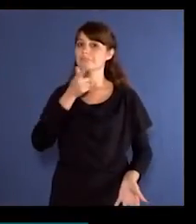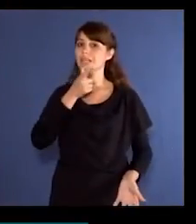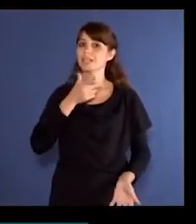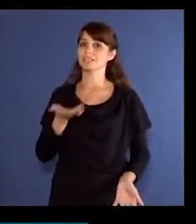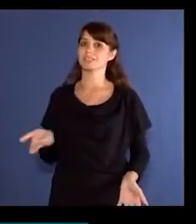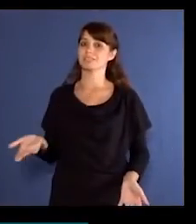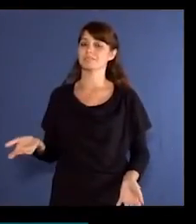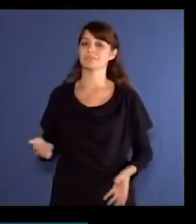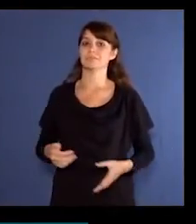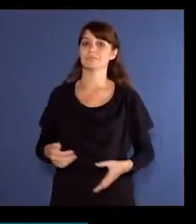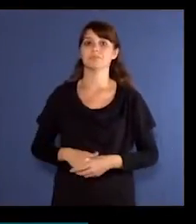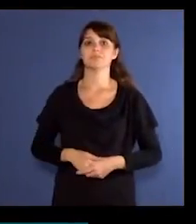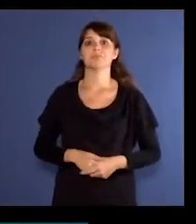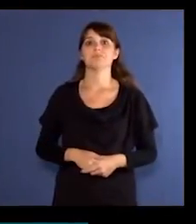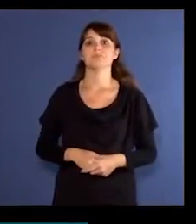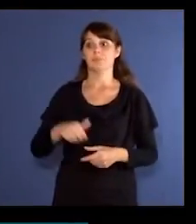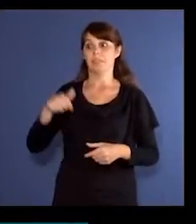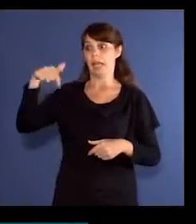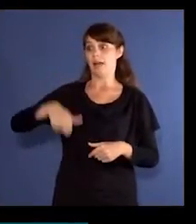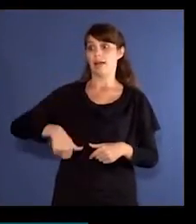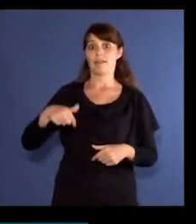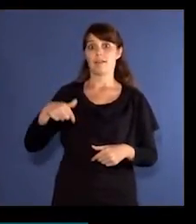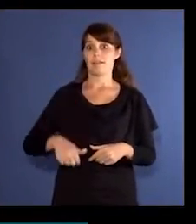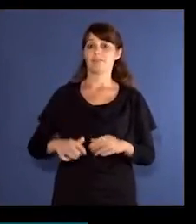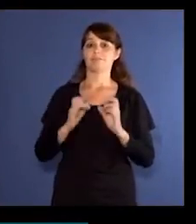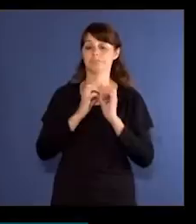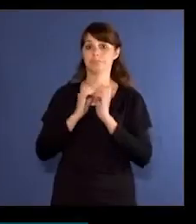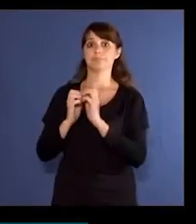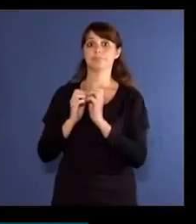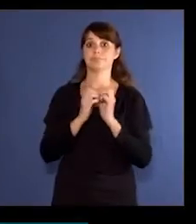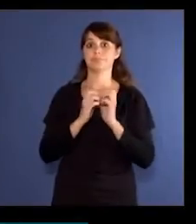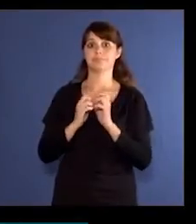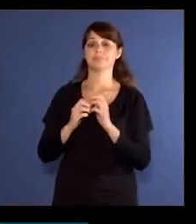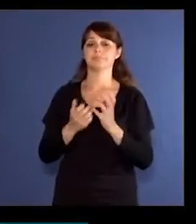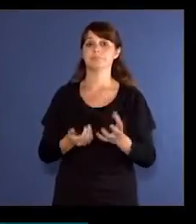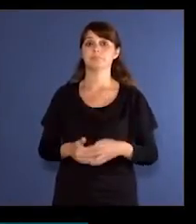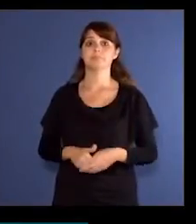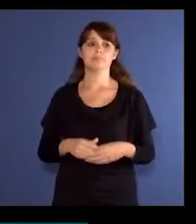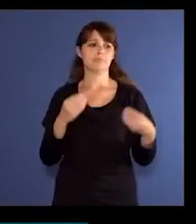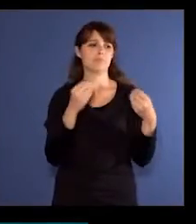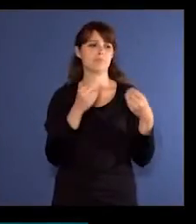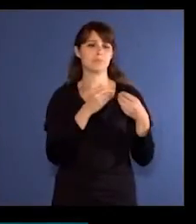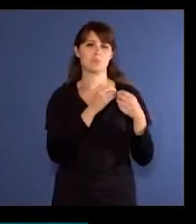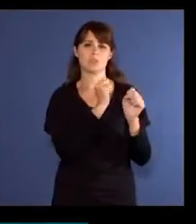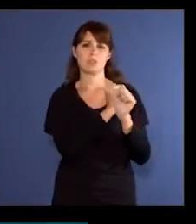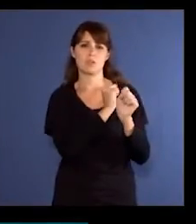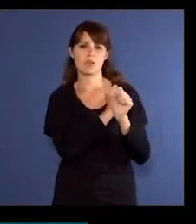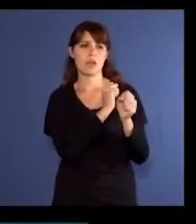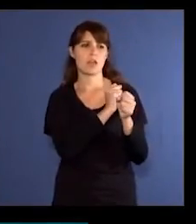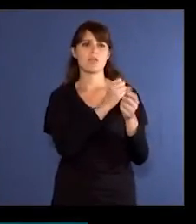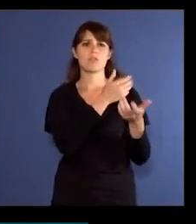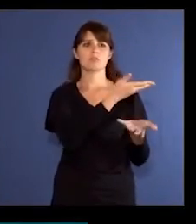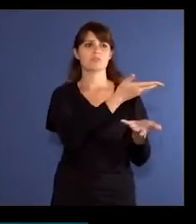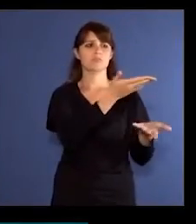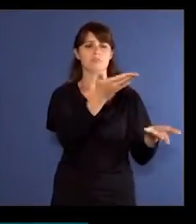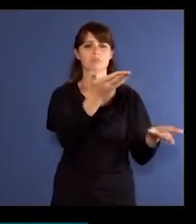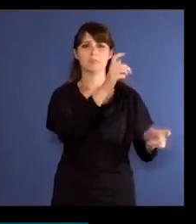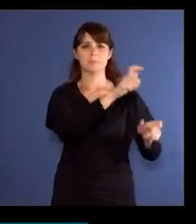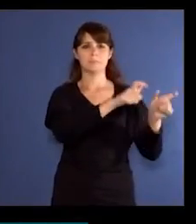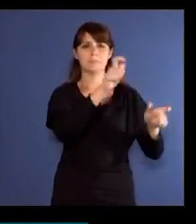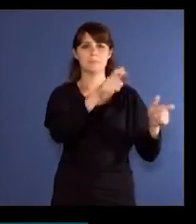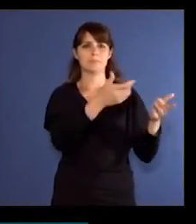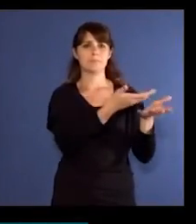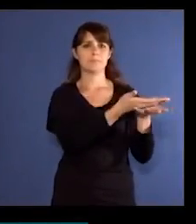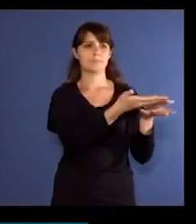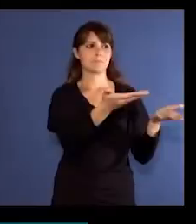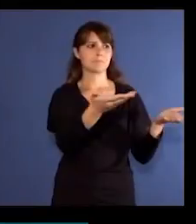discutiendo estos problemas, que son los que se discuten en las mesas de cena de los trabajadores, de los vecinos de la provincia de Buenos Aires.